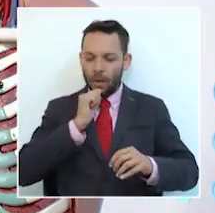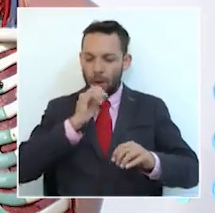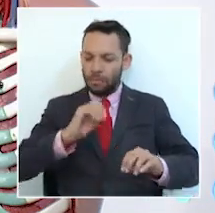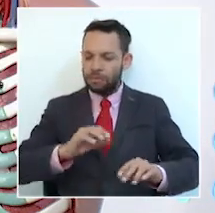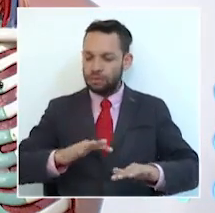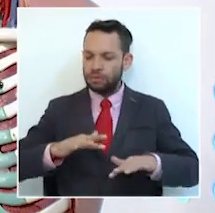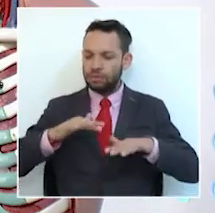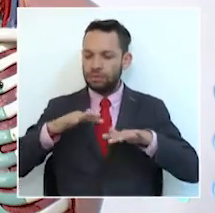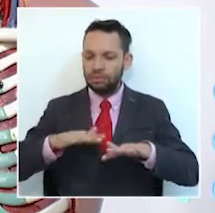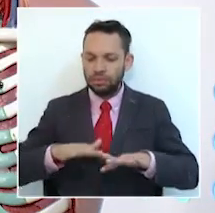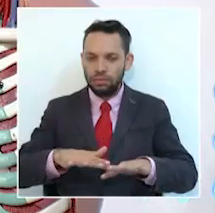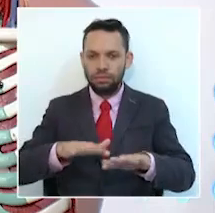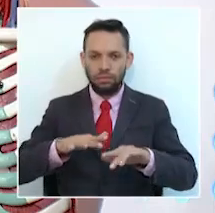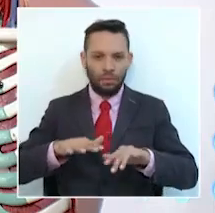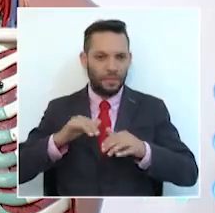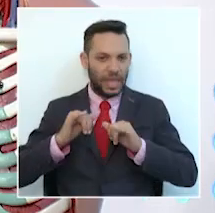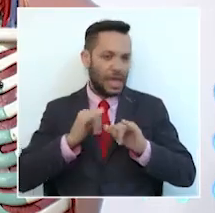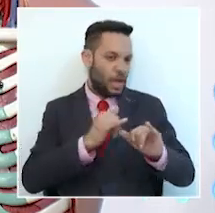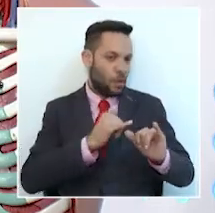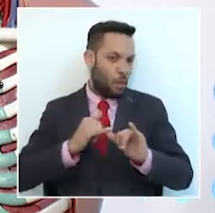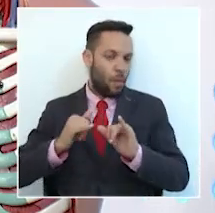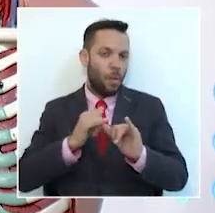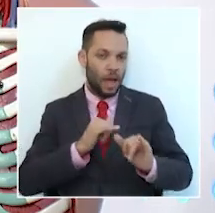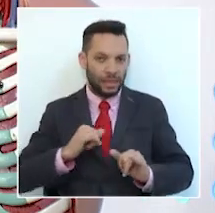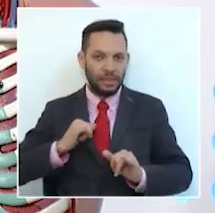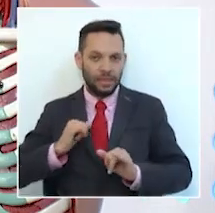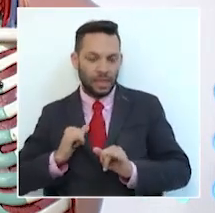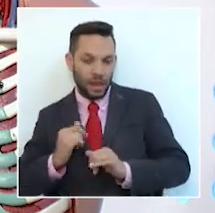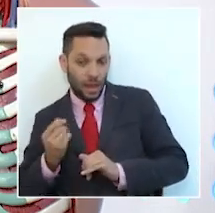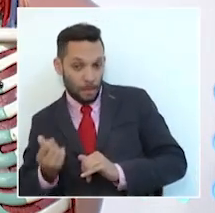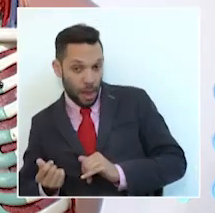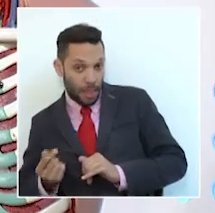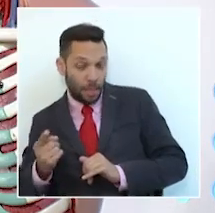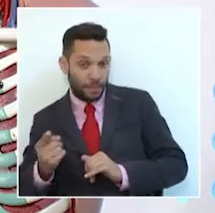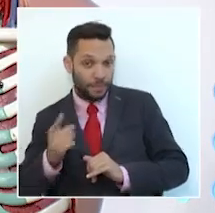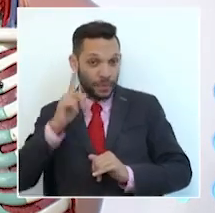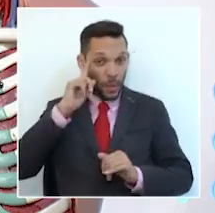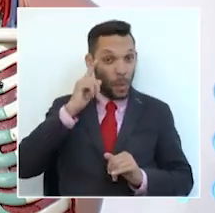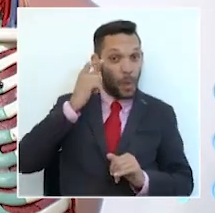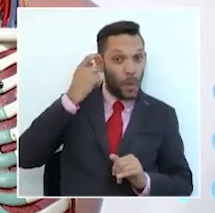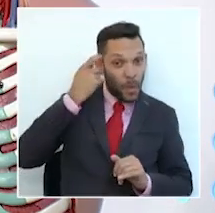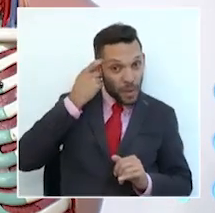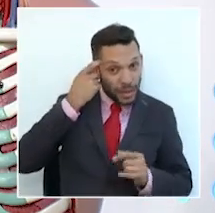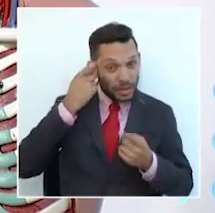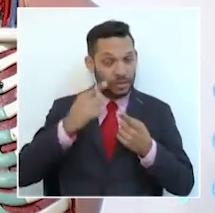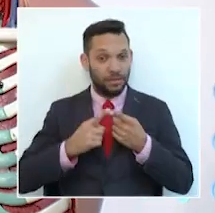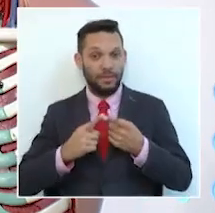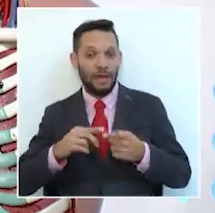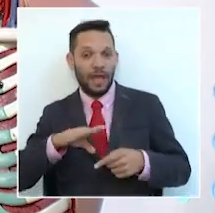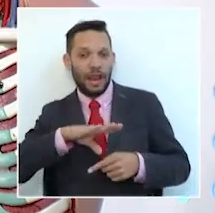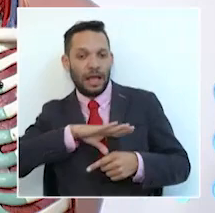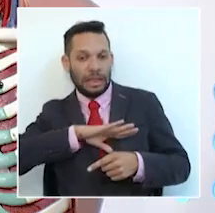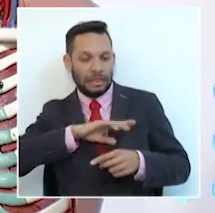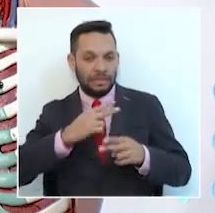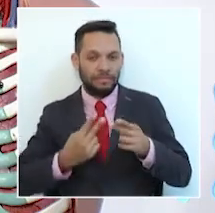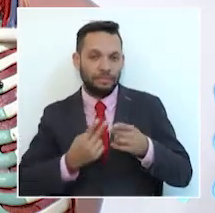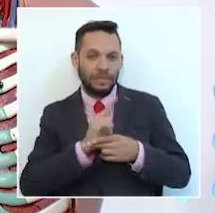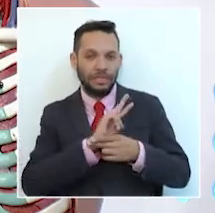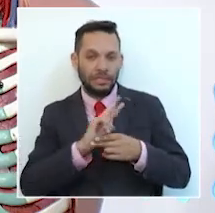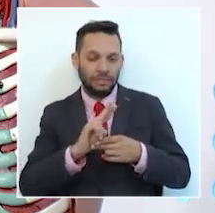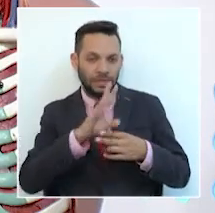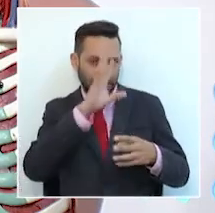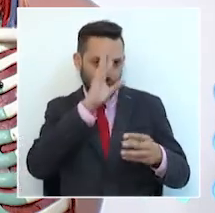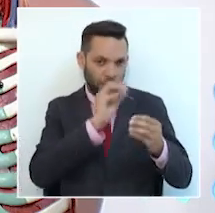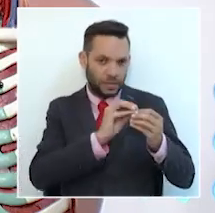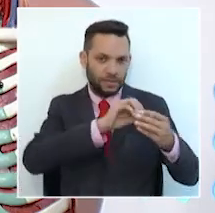pues tiene mucho costó pero el gobierno central la gobernación la alcaldía de villa maría se han unido